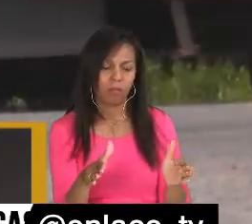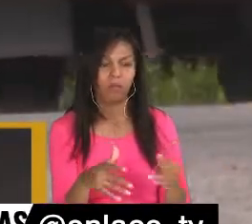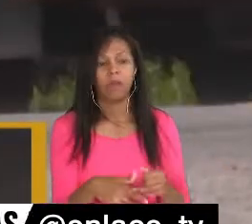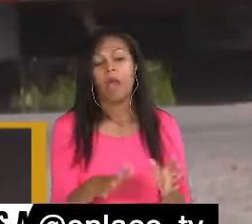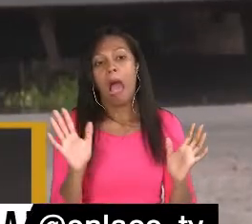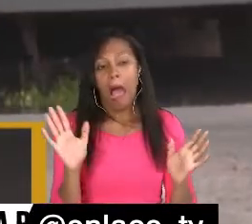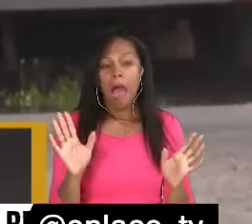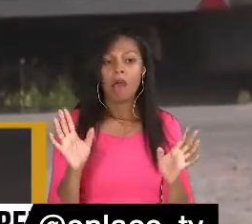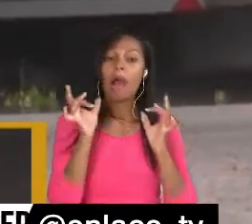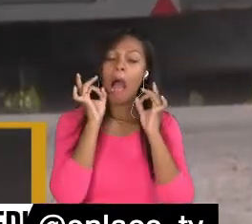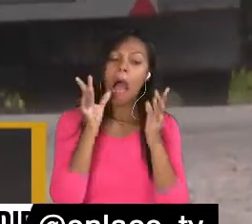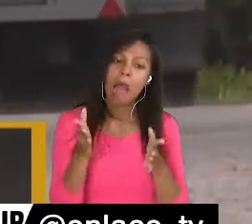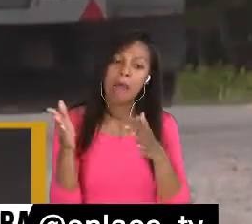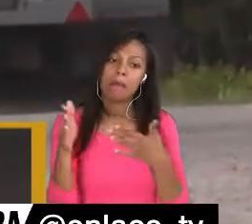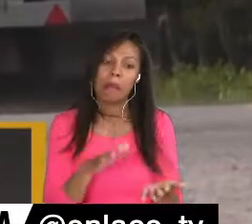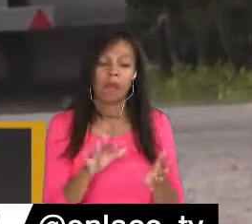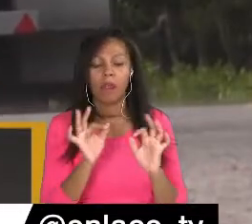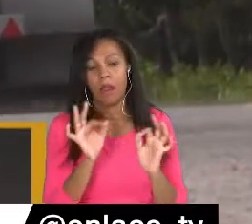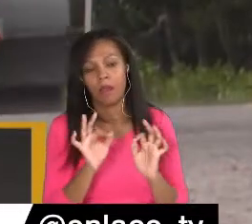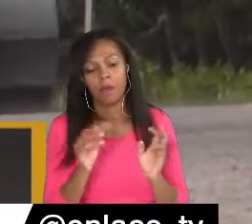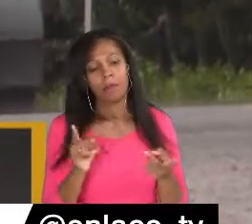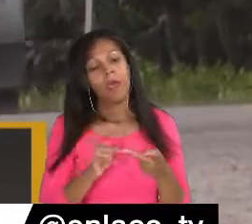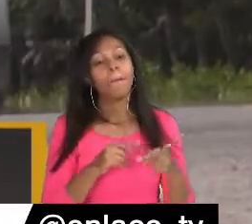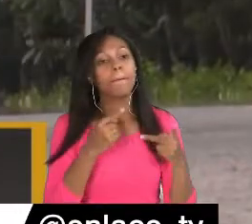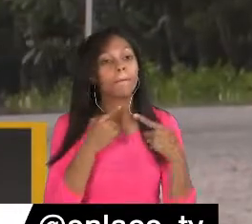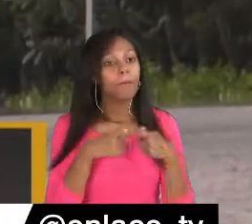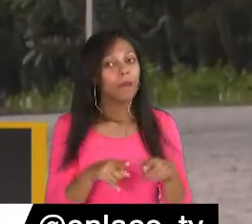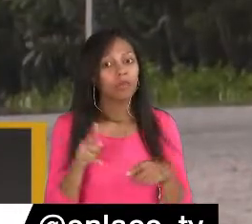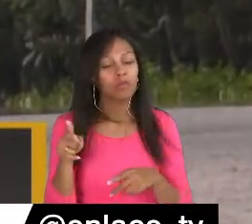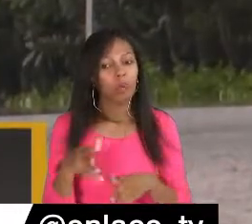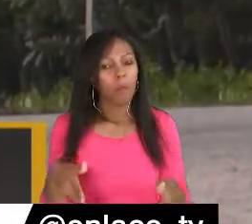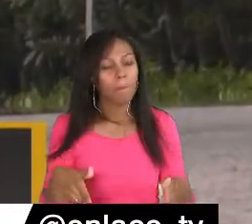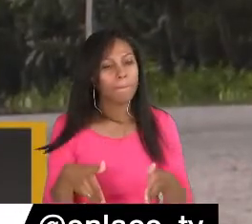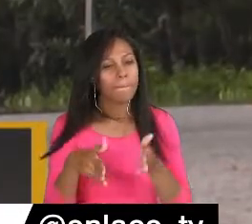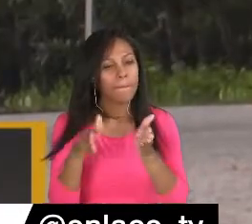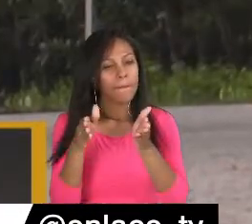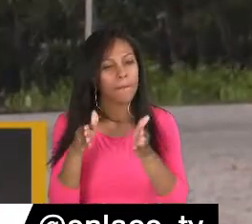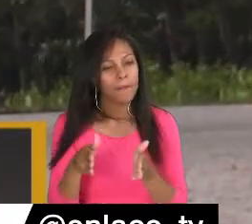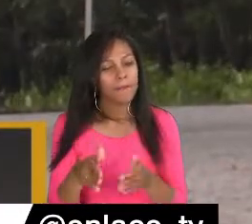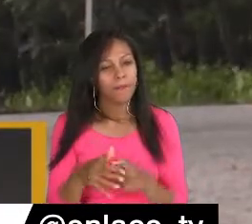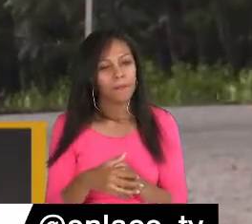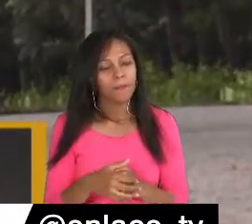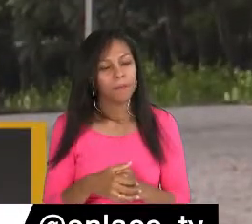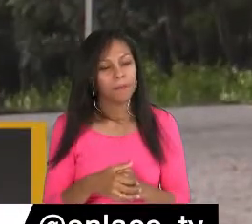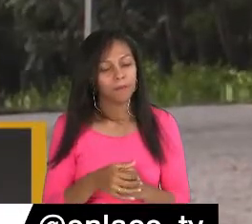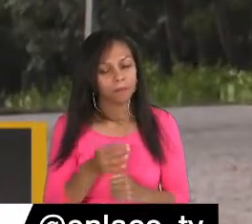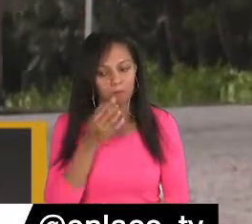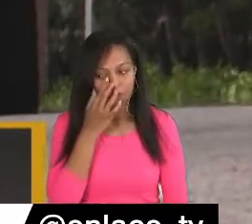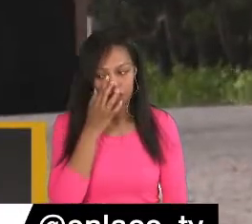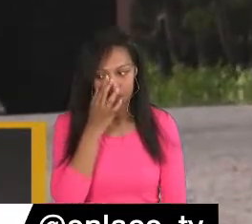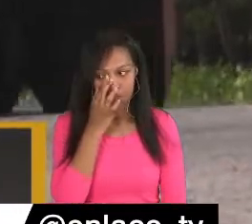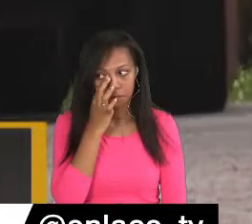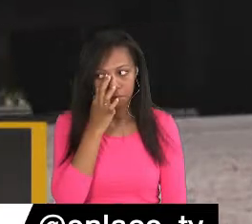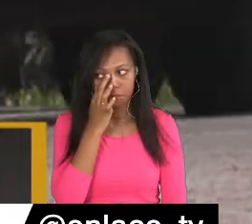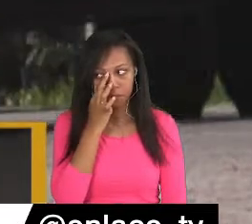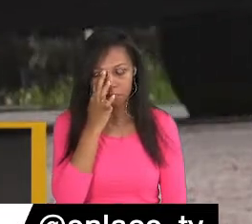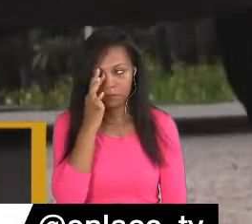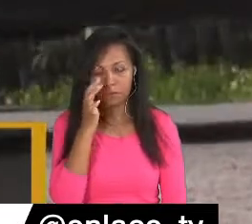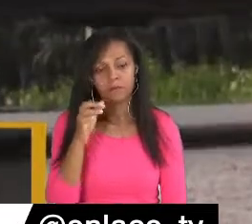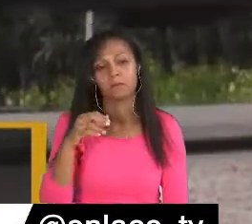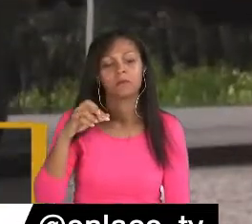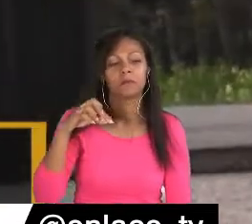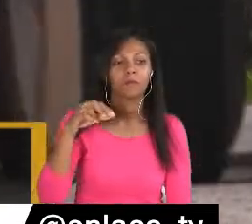hubo lesionados, pero sí por el sector por la vía que queda entre entre Puerto Boyacá